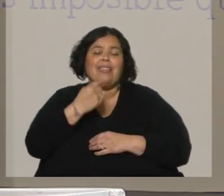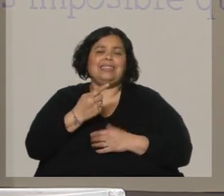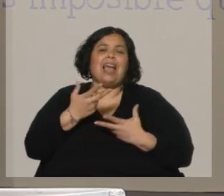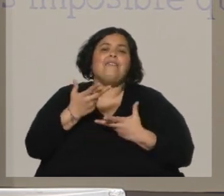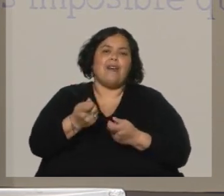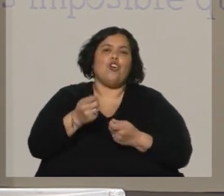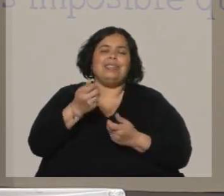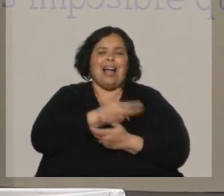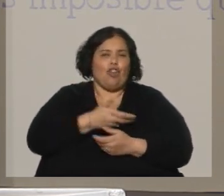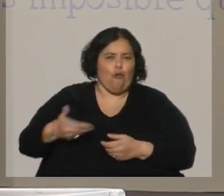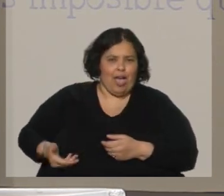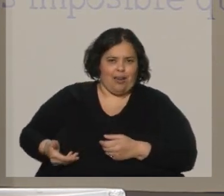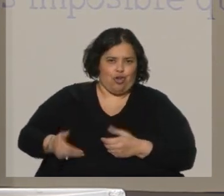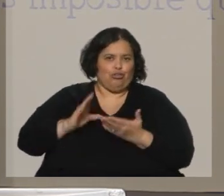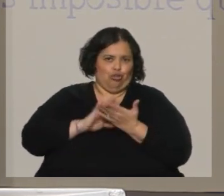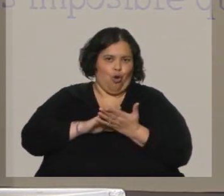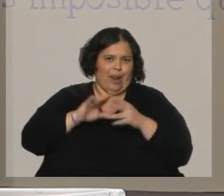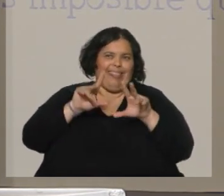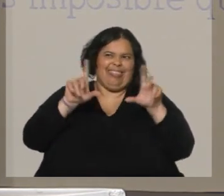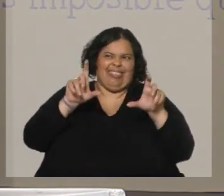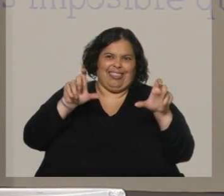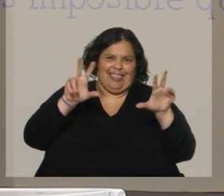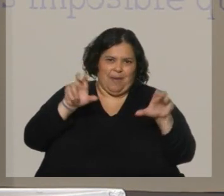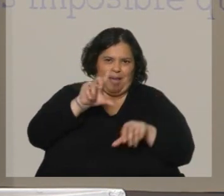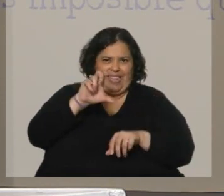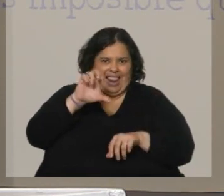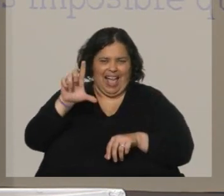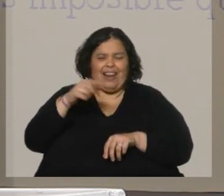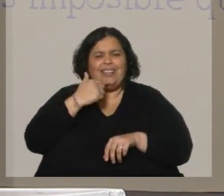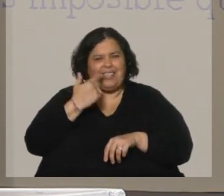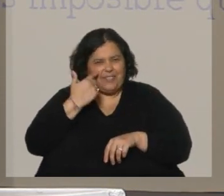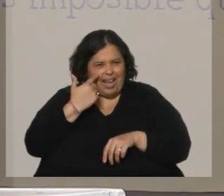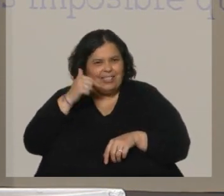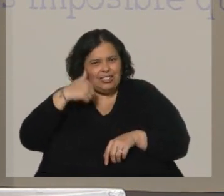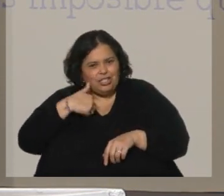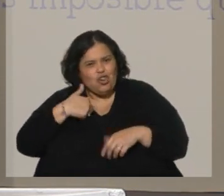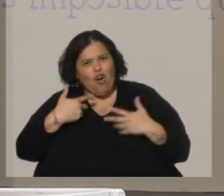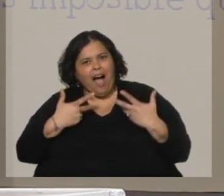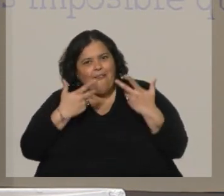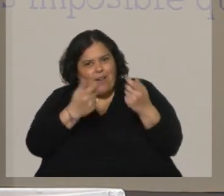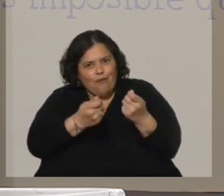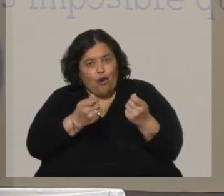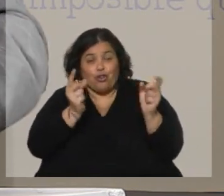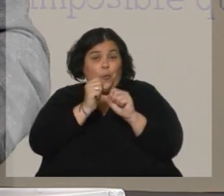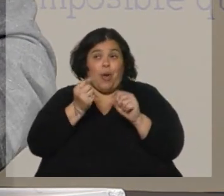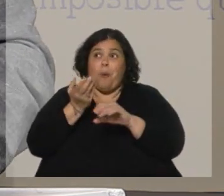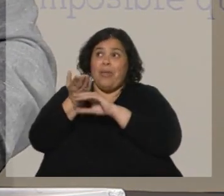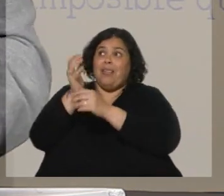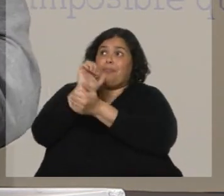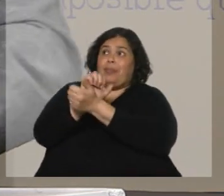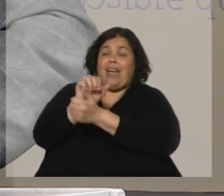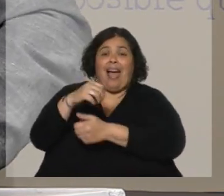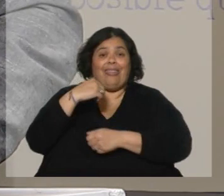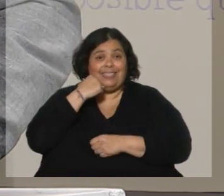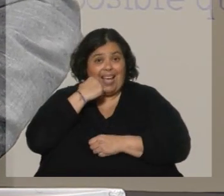por el caso legal y usted contestó un absurdo tan grande fíjense Si yo hubiera hecho favores no hubiera pedido la atención de Asesino pero